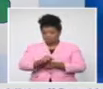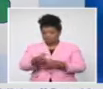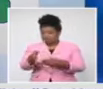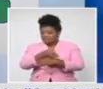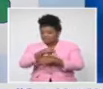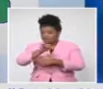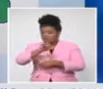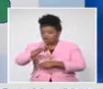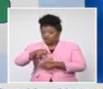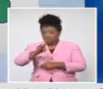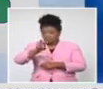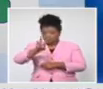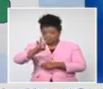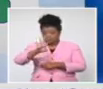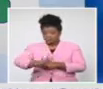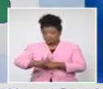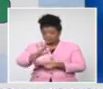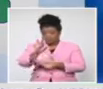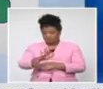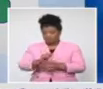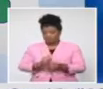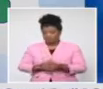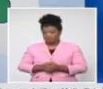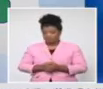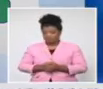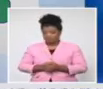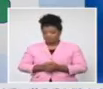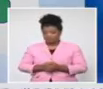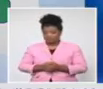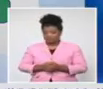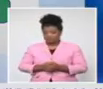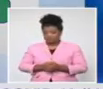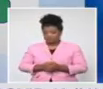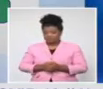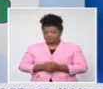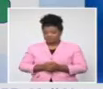16,3% de todos los diagnosticados en Cuba.